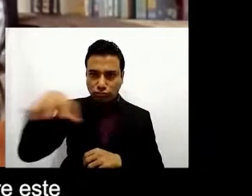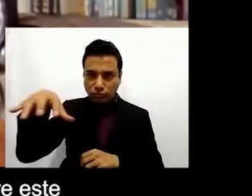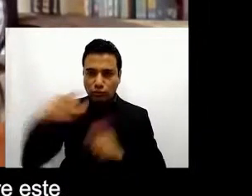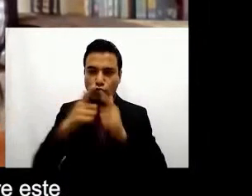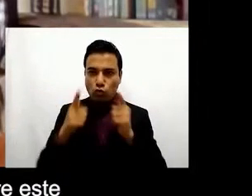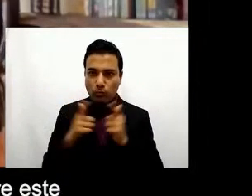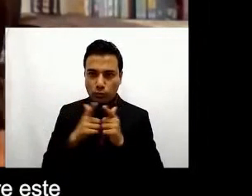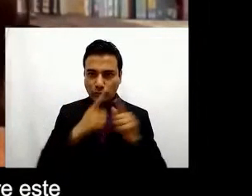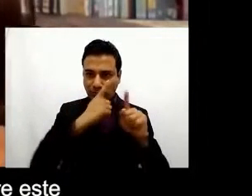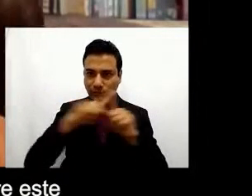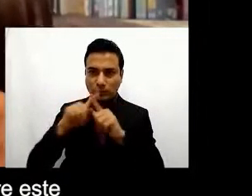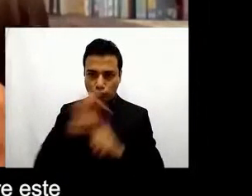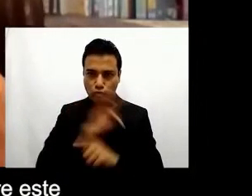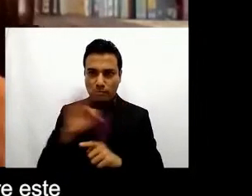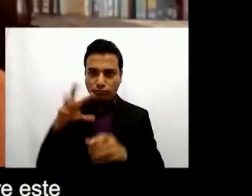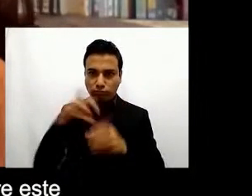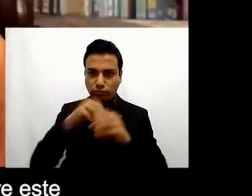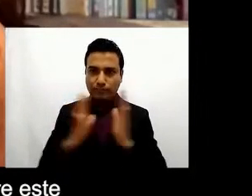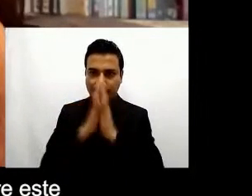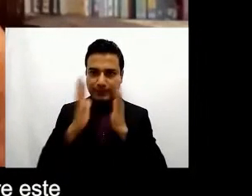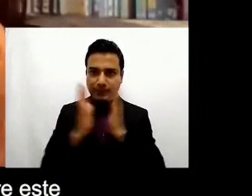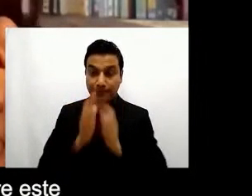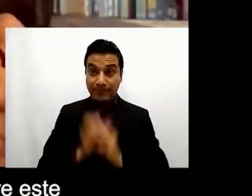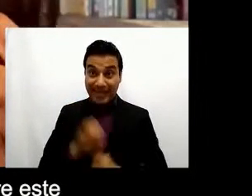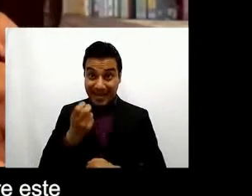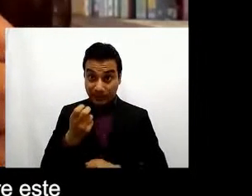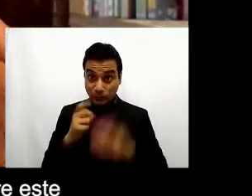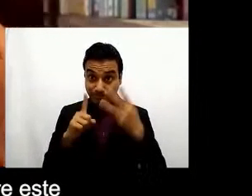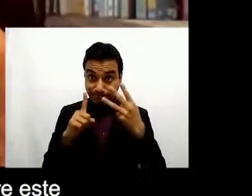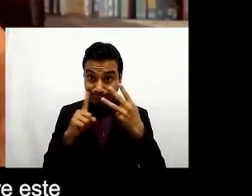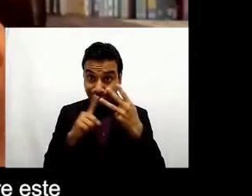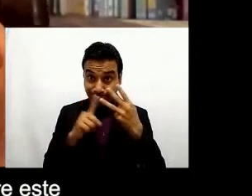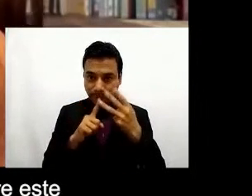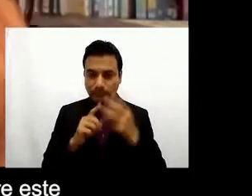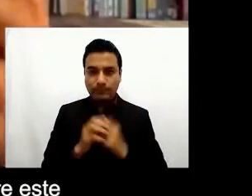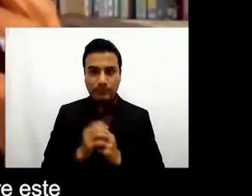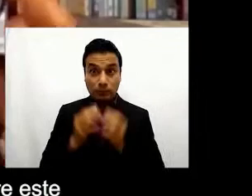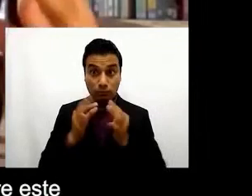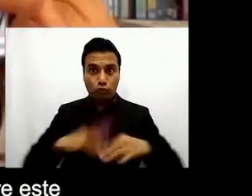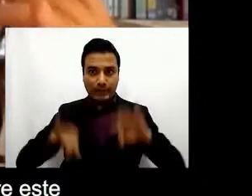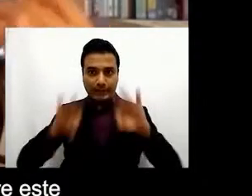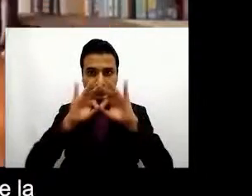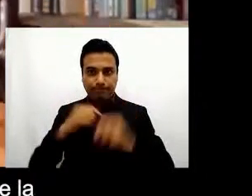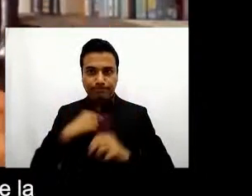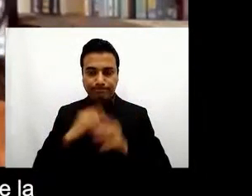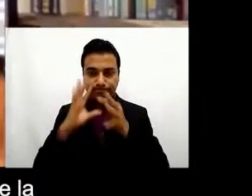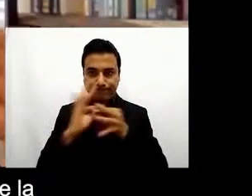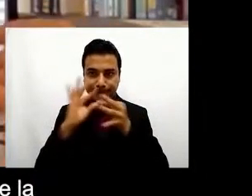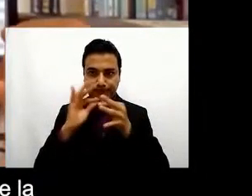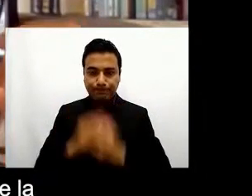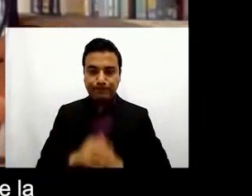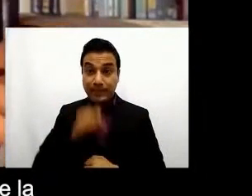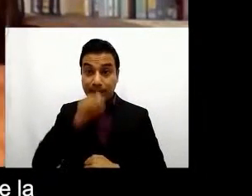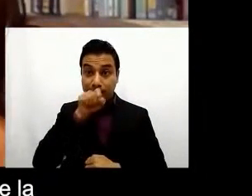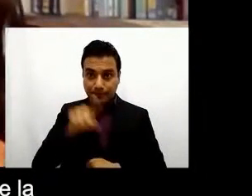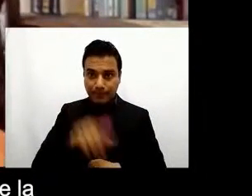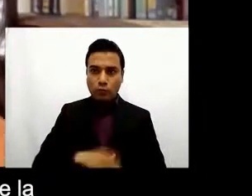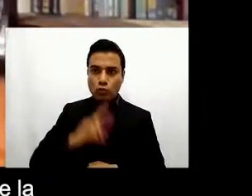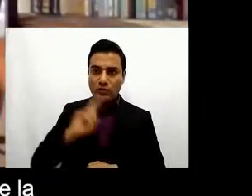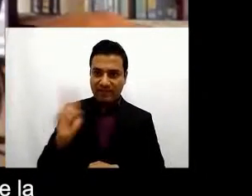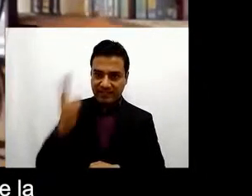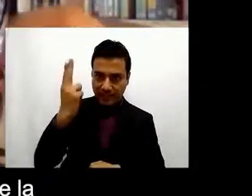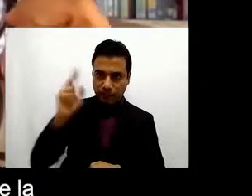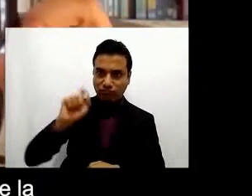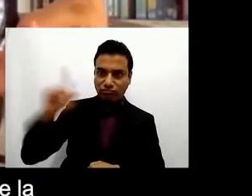grupos sociales. Sobre este último punto, me parece importante decir que también desde las universidades,